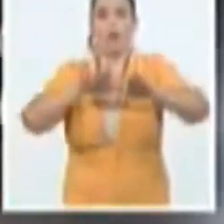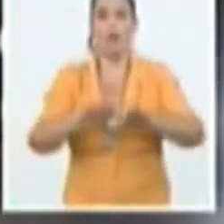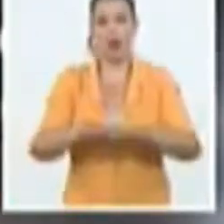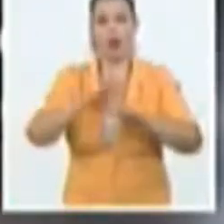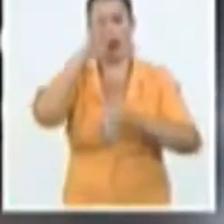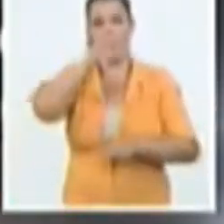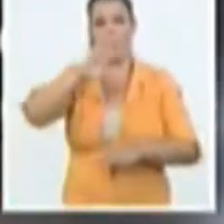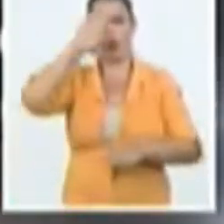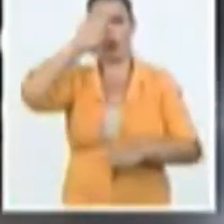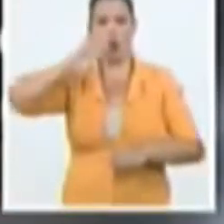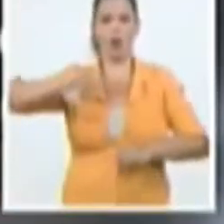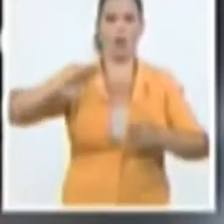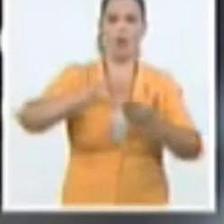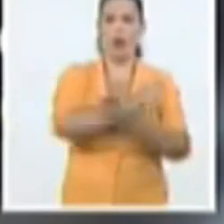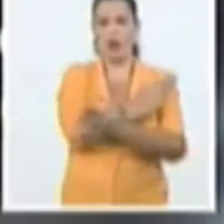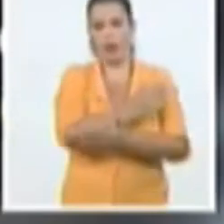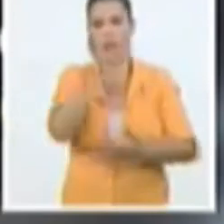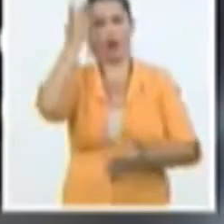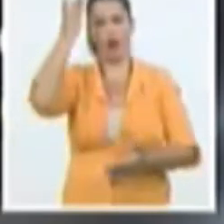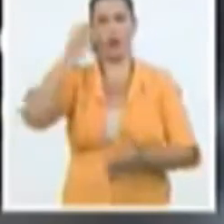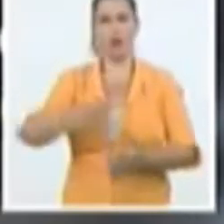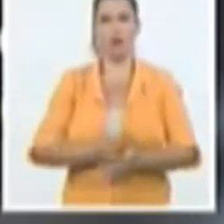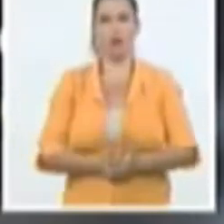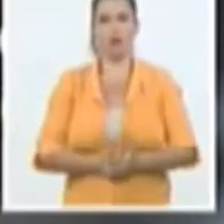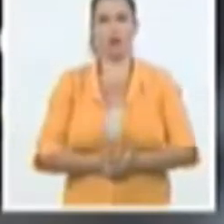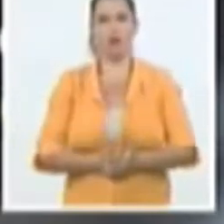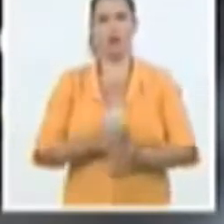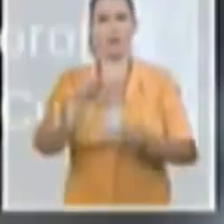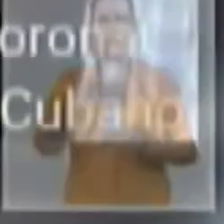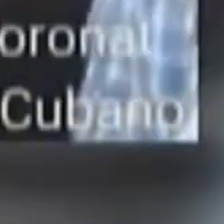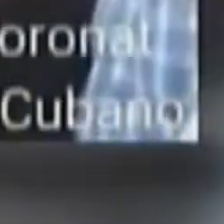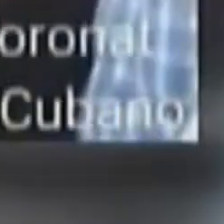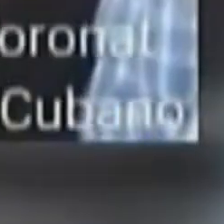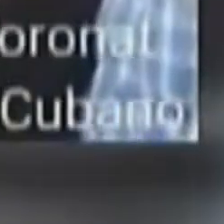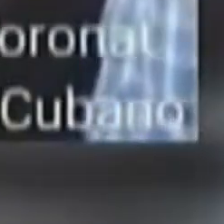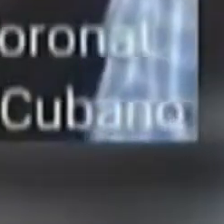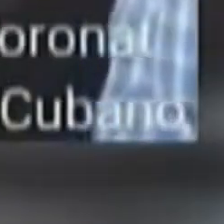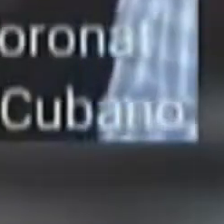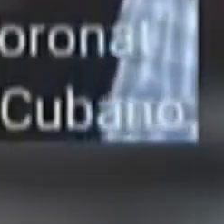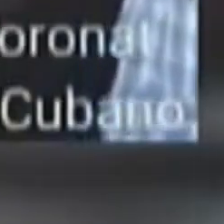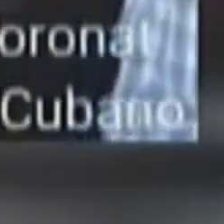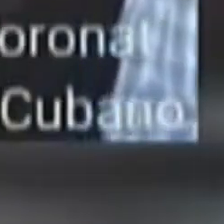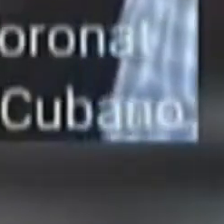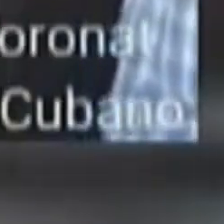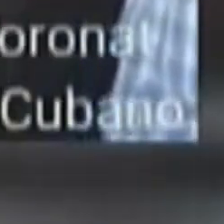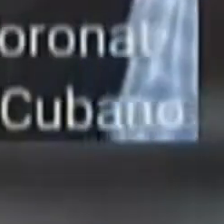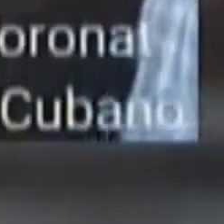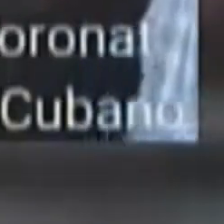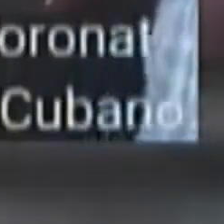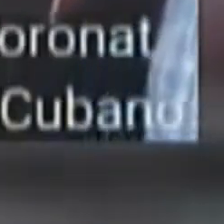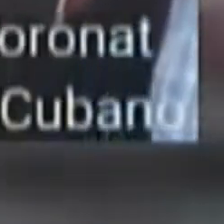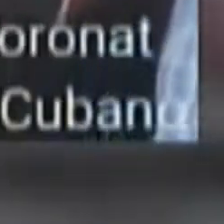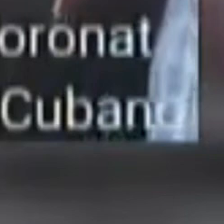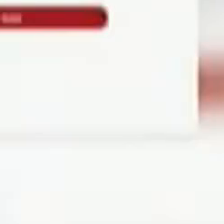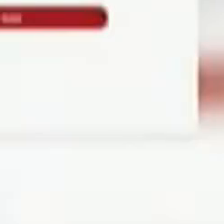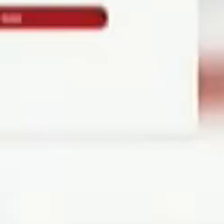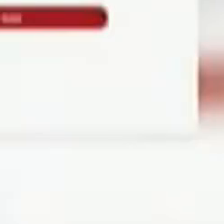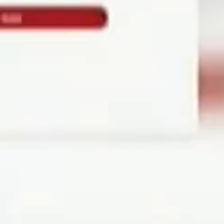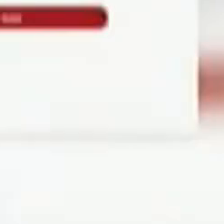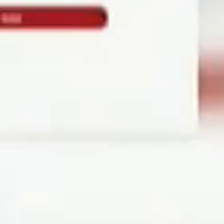Tremenda labor que están llevando a cabo el senador Marco Rubio, el senador Rick Scott y el congresista Mario Díaz Valar por la liberación de